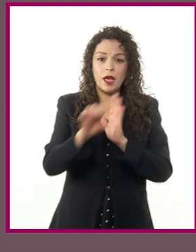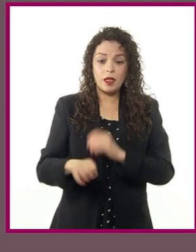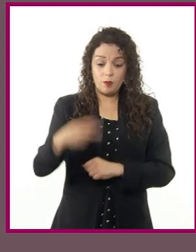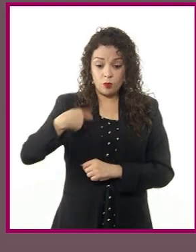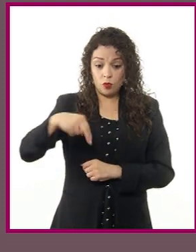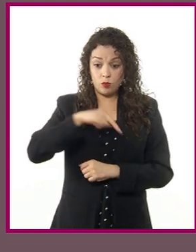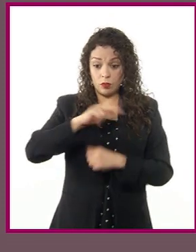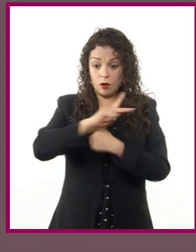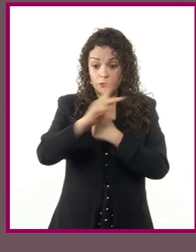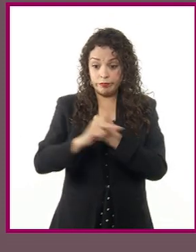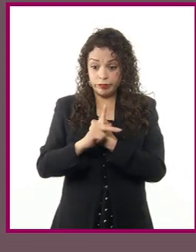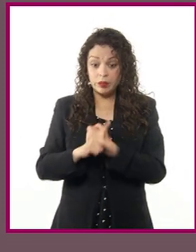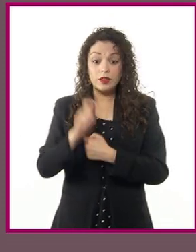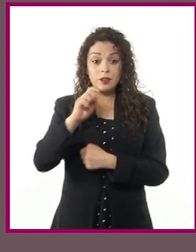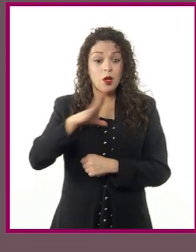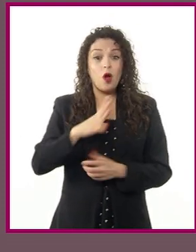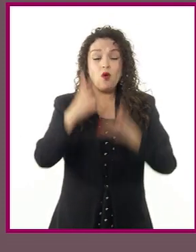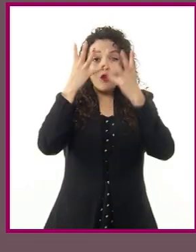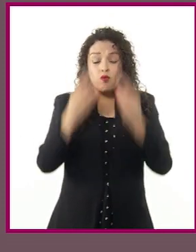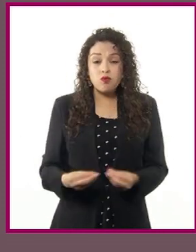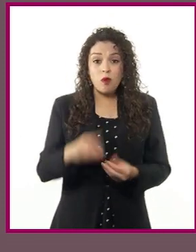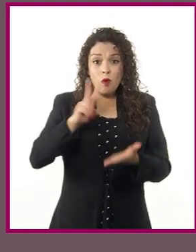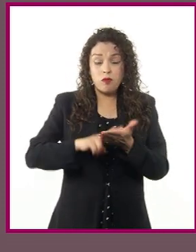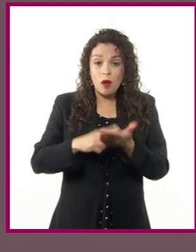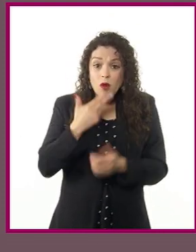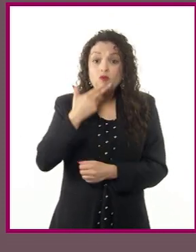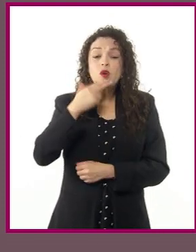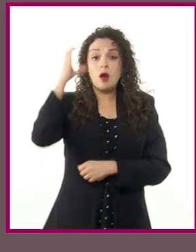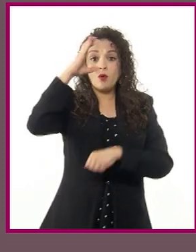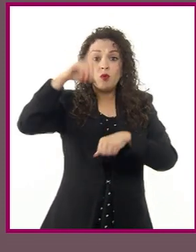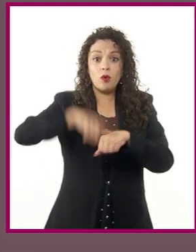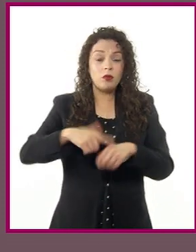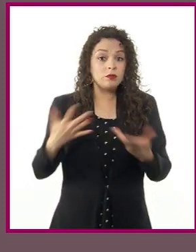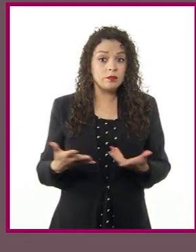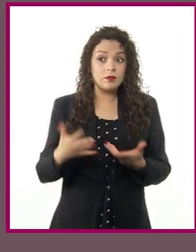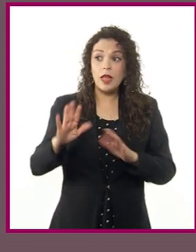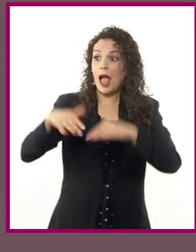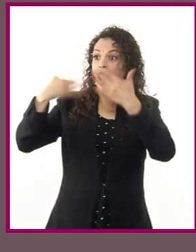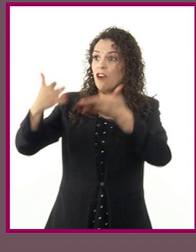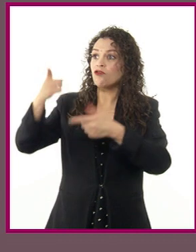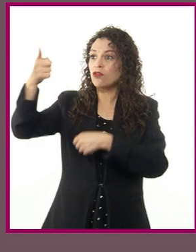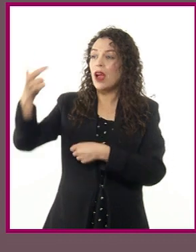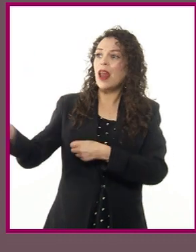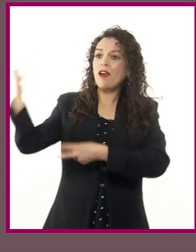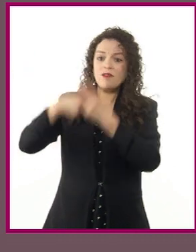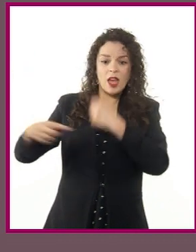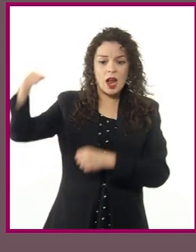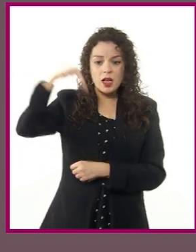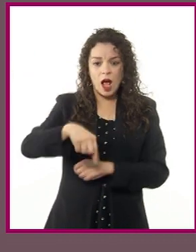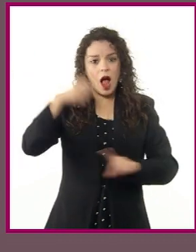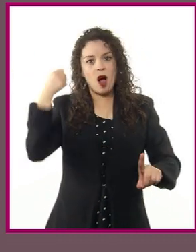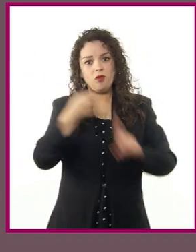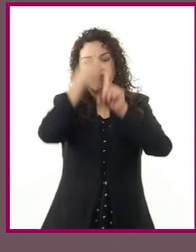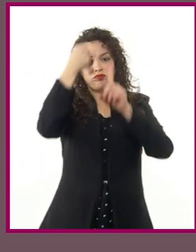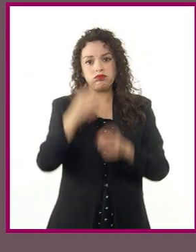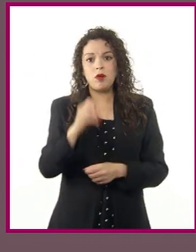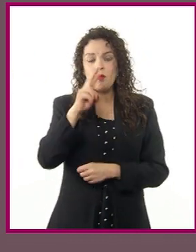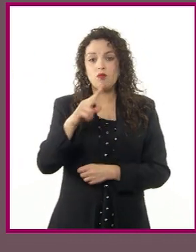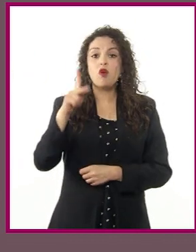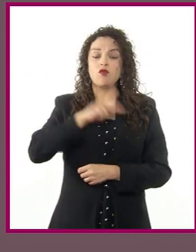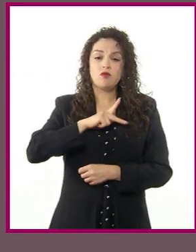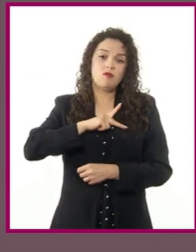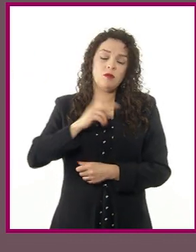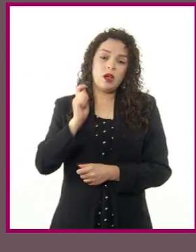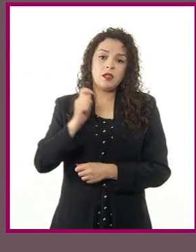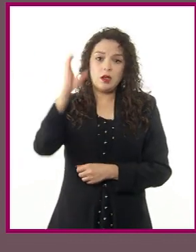con una riqueza cultural importante, la influencia que llega del exterior impacta en la cultura nacional y provoca